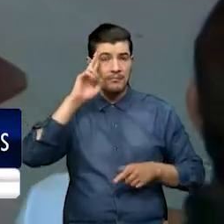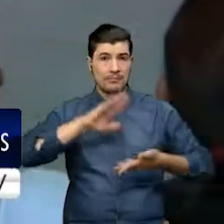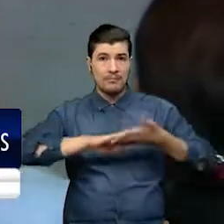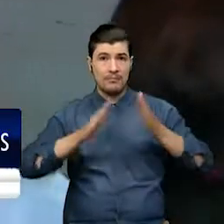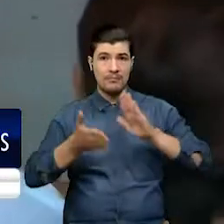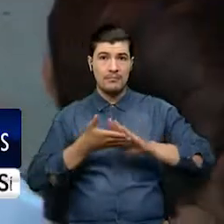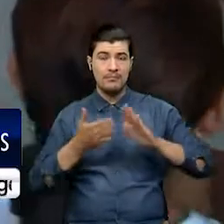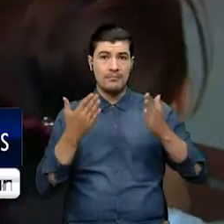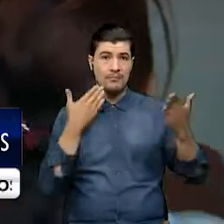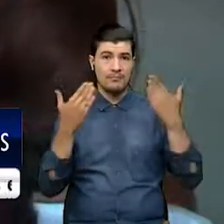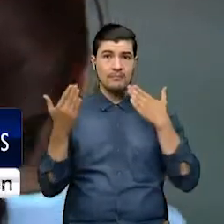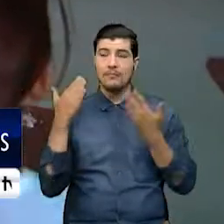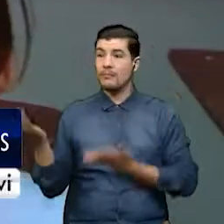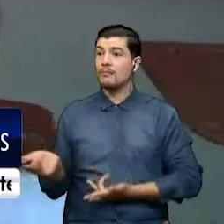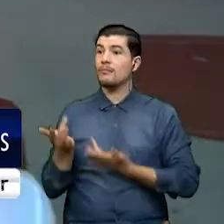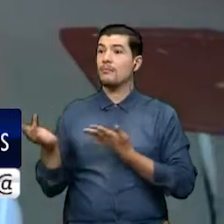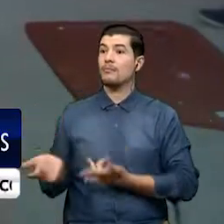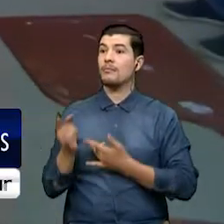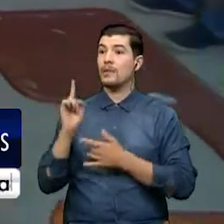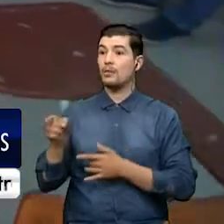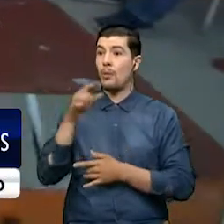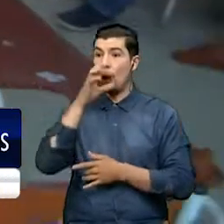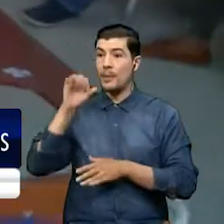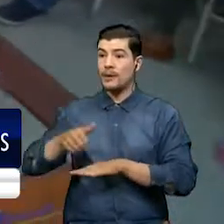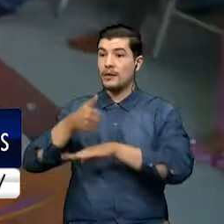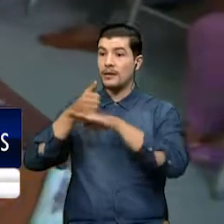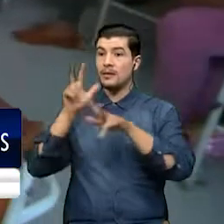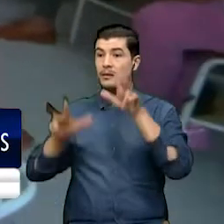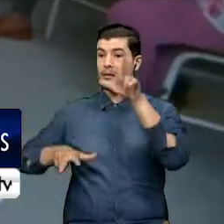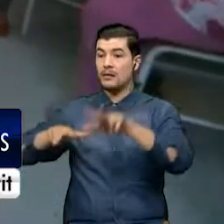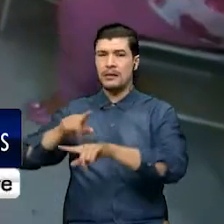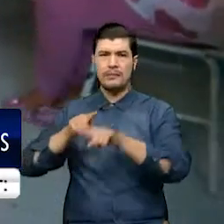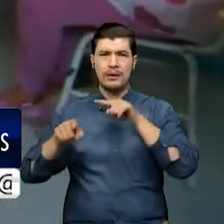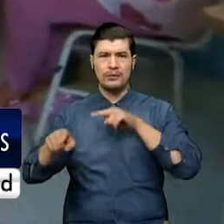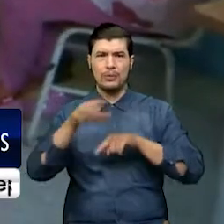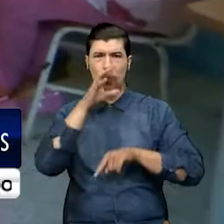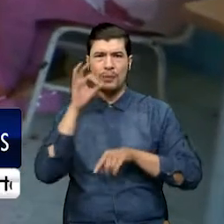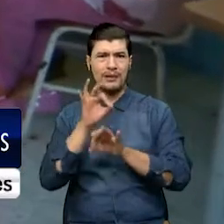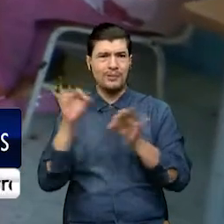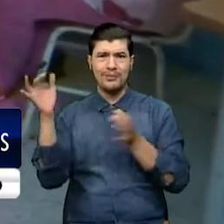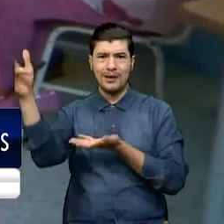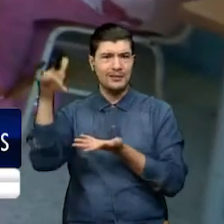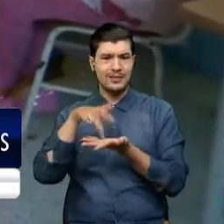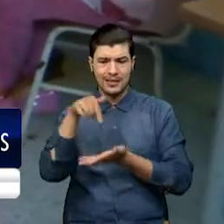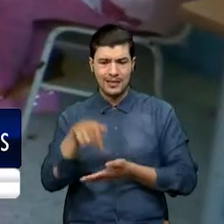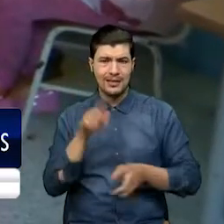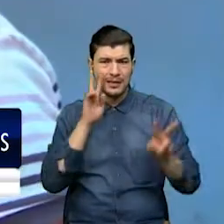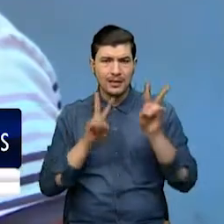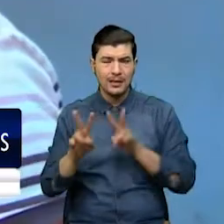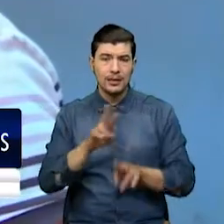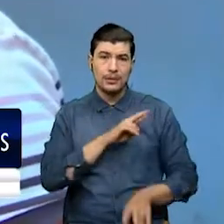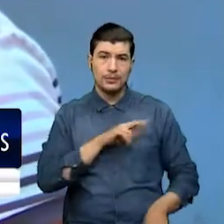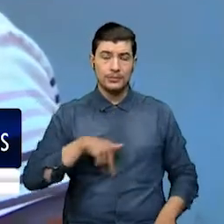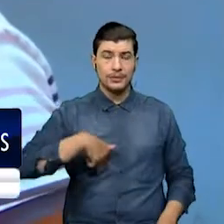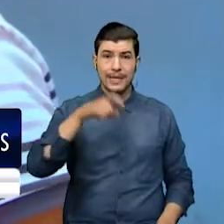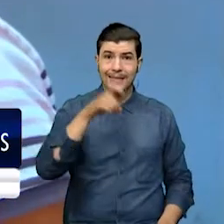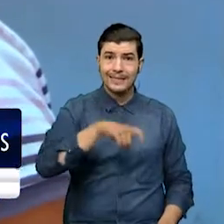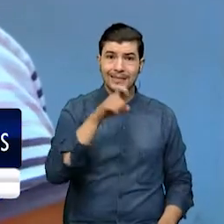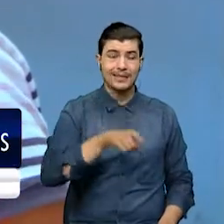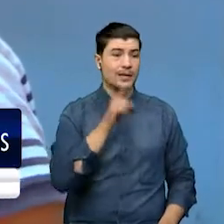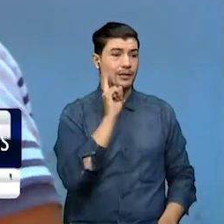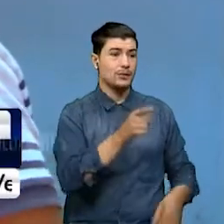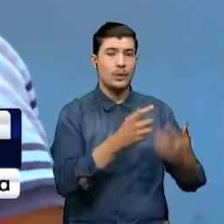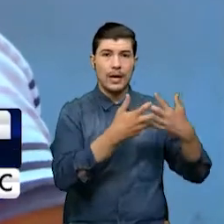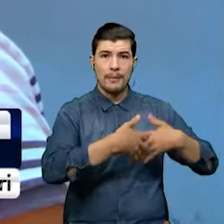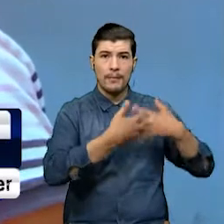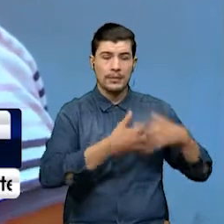afectadas esperaron con expectativa la visita del directivo y sin embargo nunca llegó nosotros necesitamos que ecopetrol